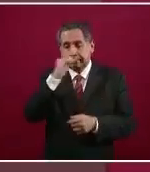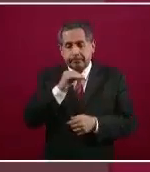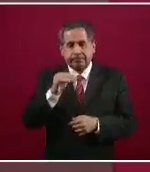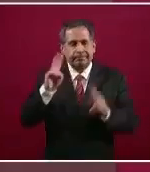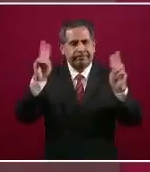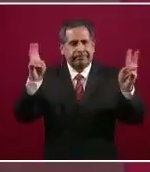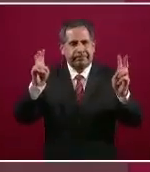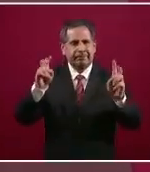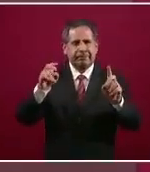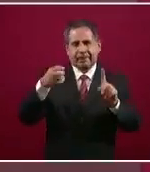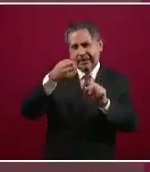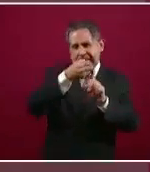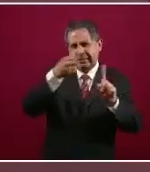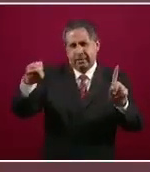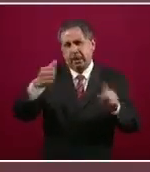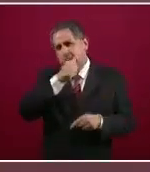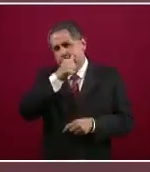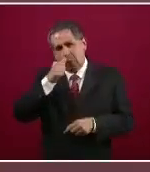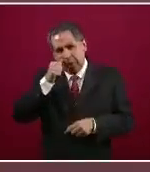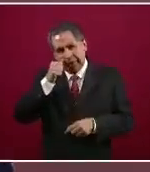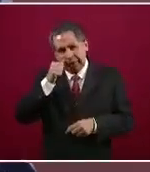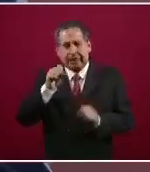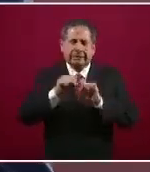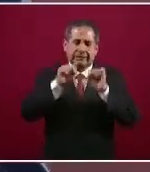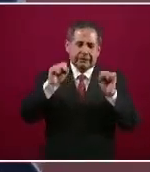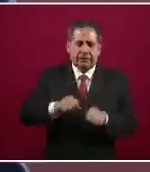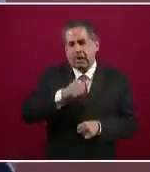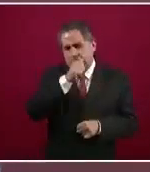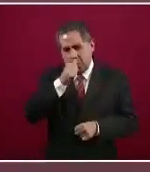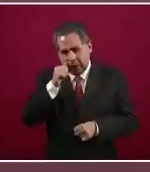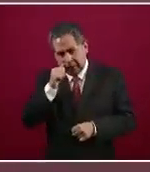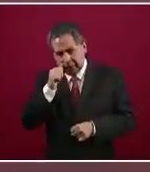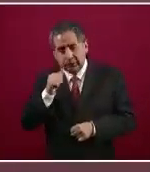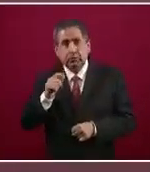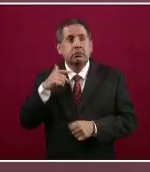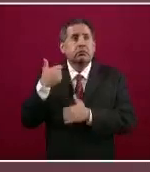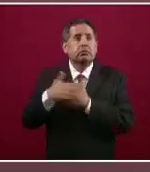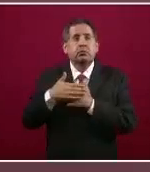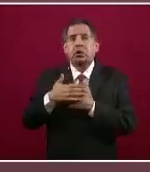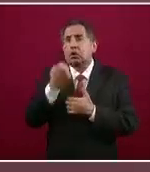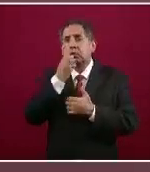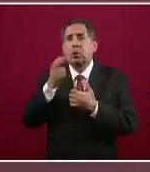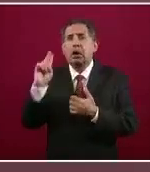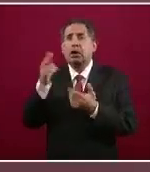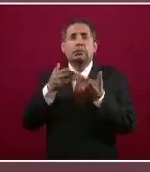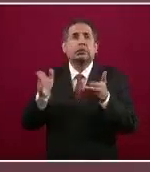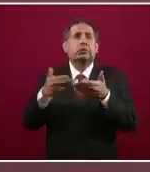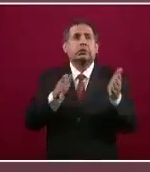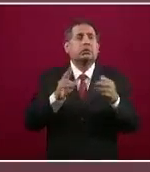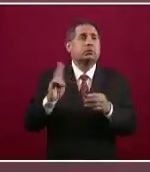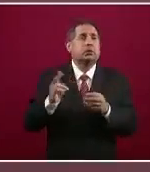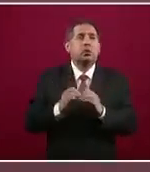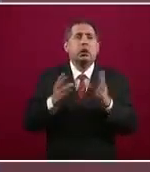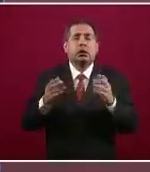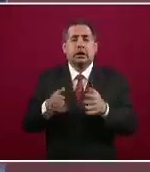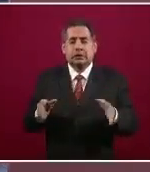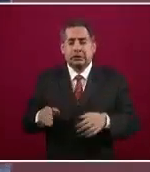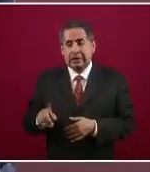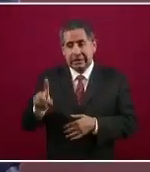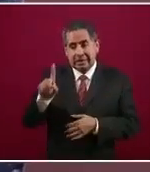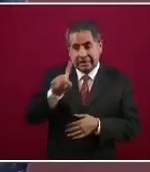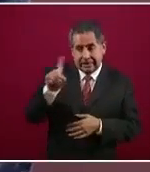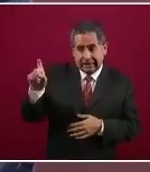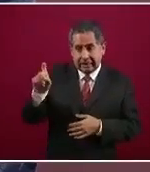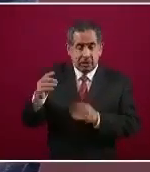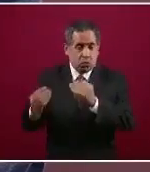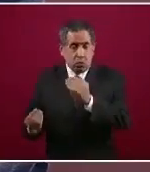Benito Juárez. Se van a abrir en total este año 100